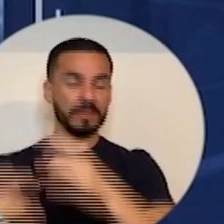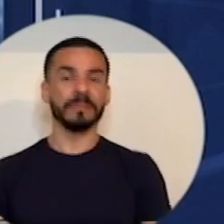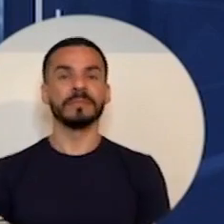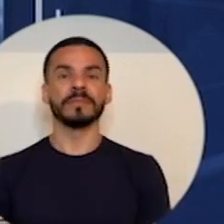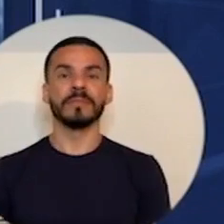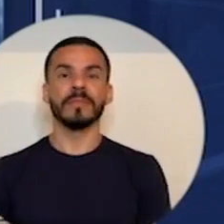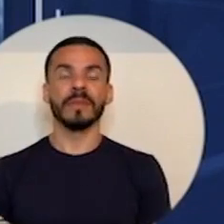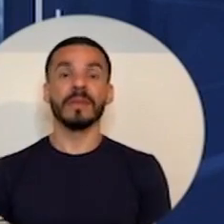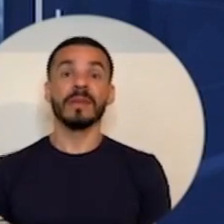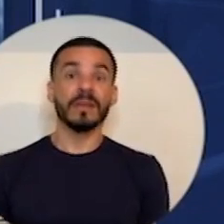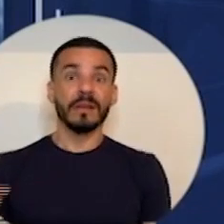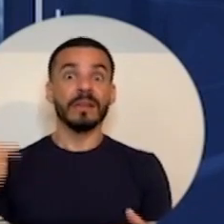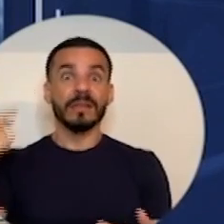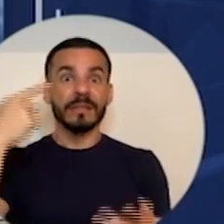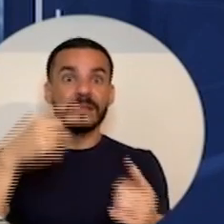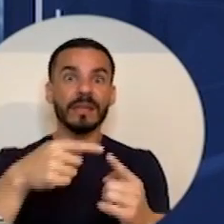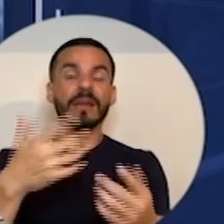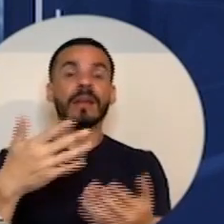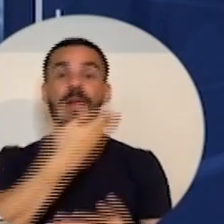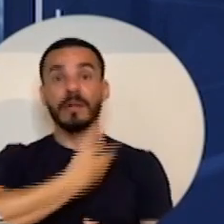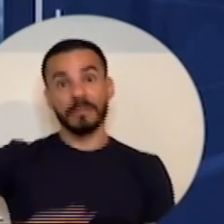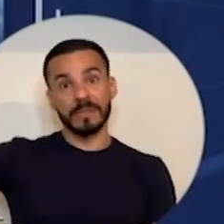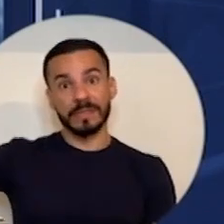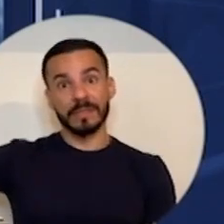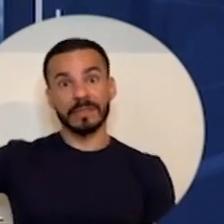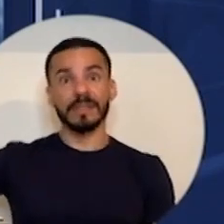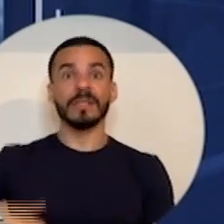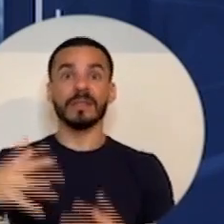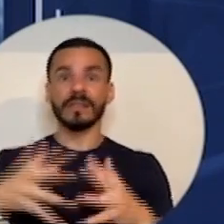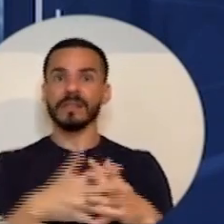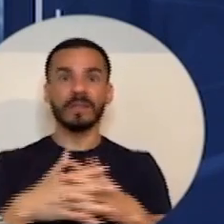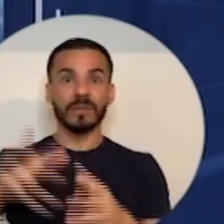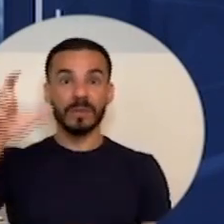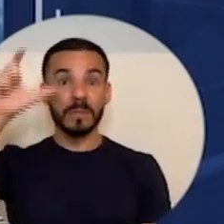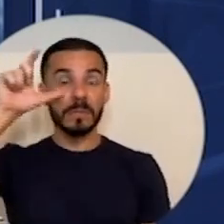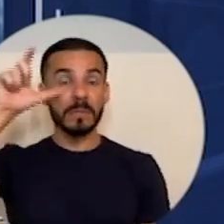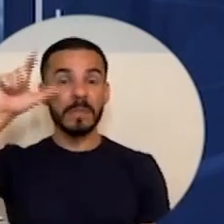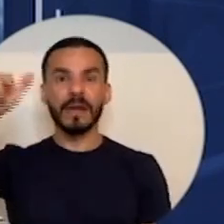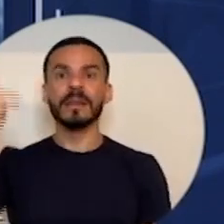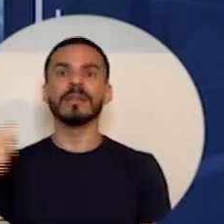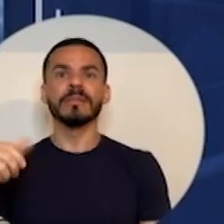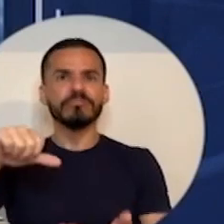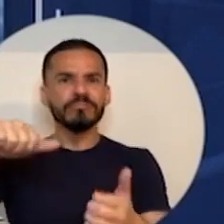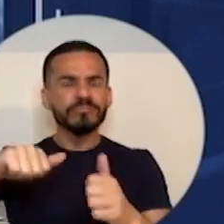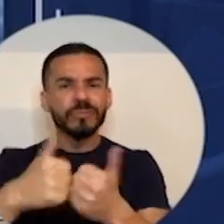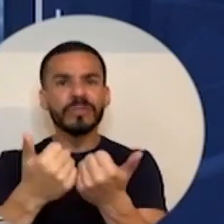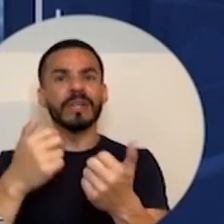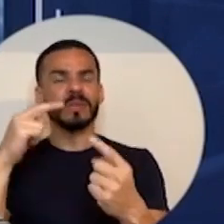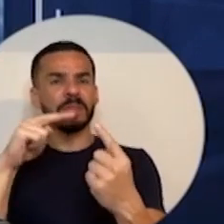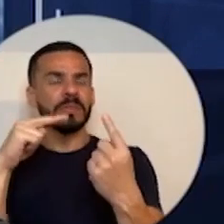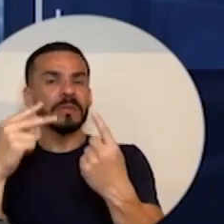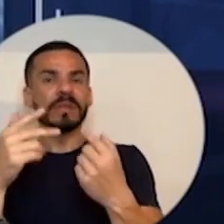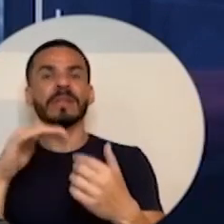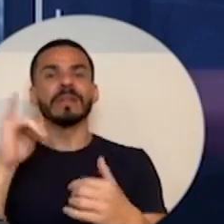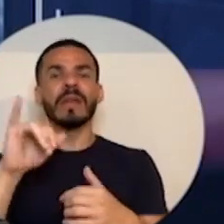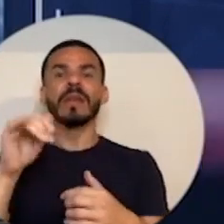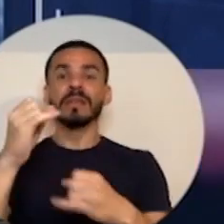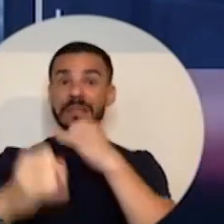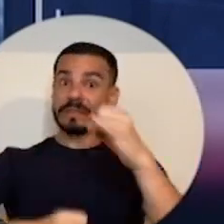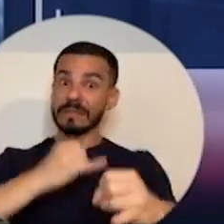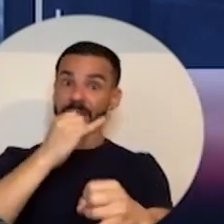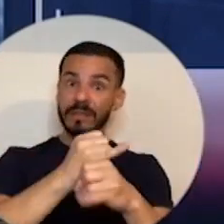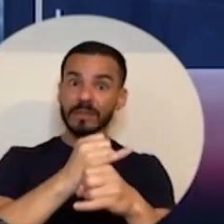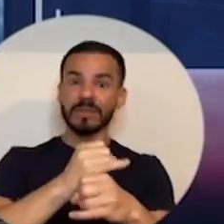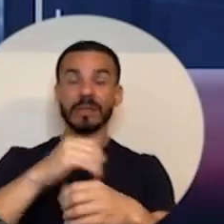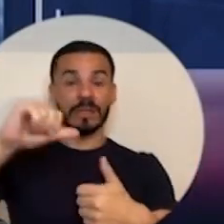al llegar Joe Biden a la presidencia de los Estados Unidos, pues se marcan una serie de retos y perspectivas tanto en el panorama internacional como